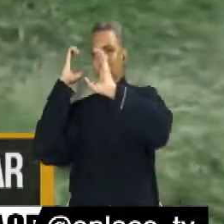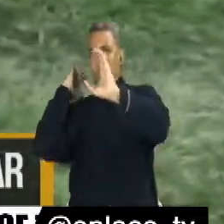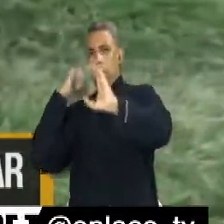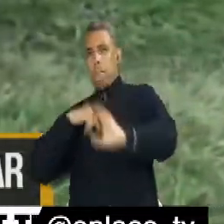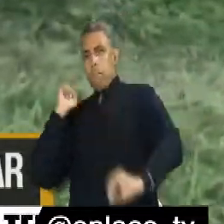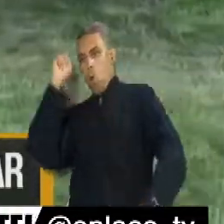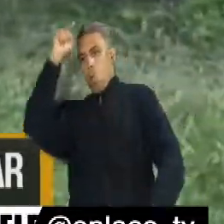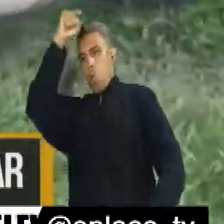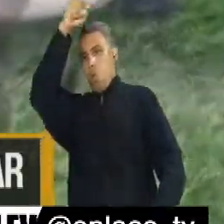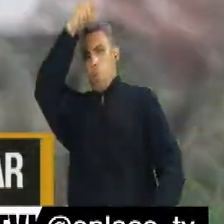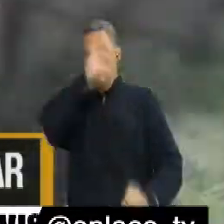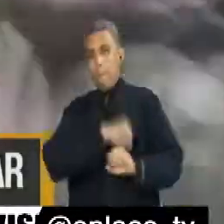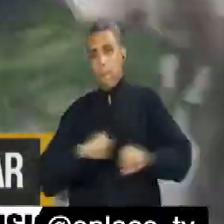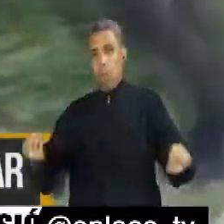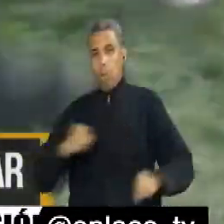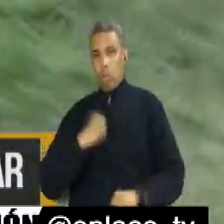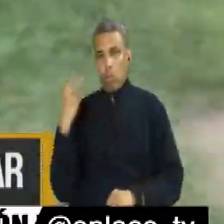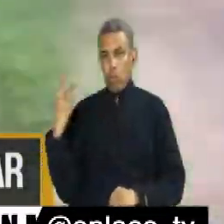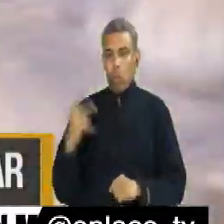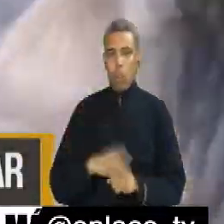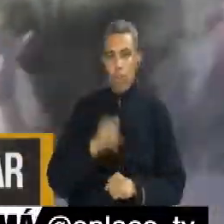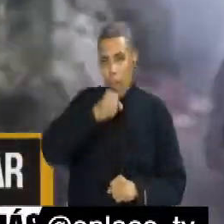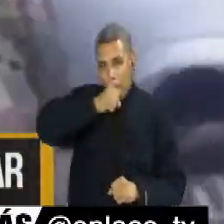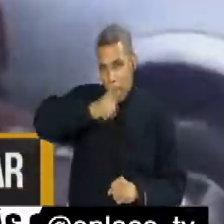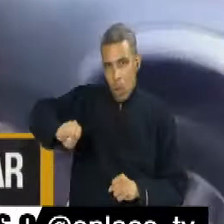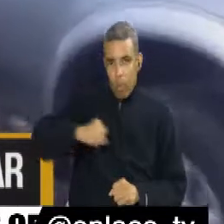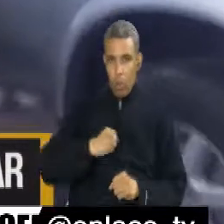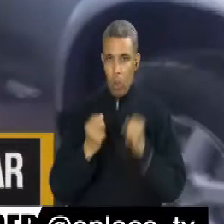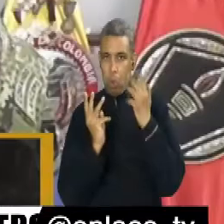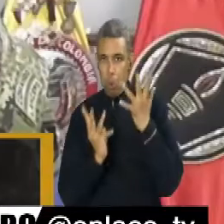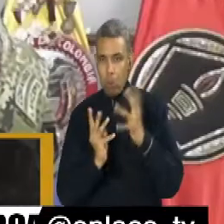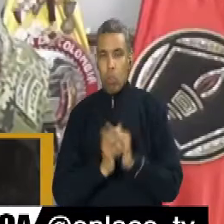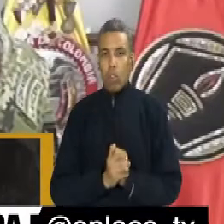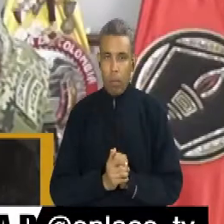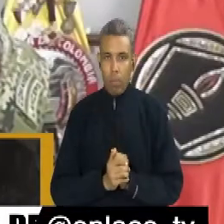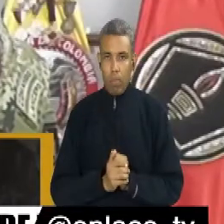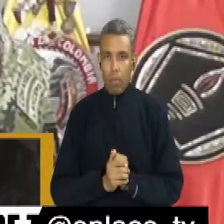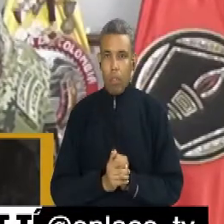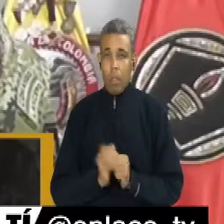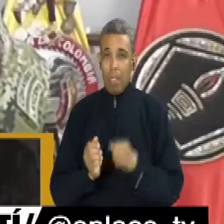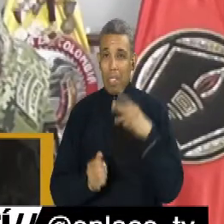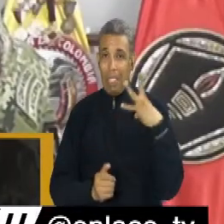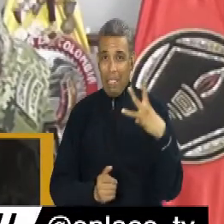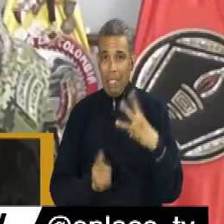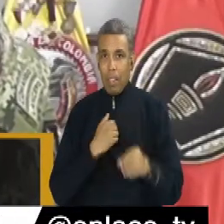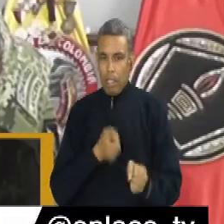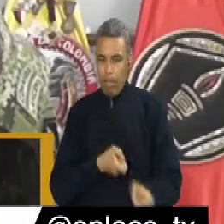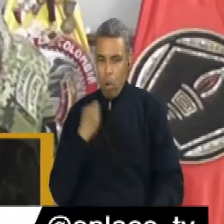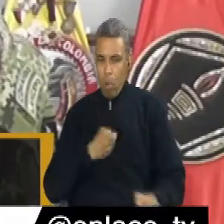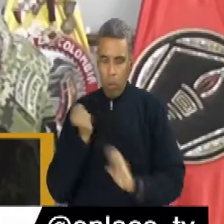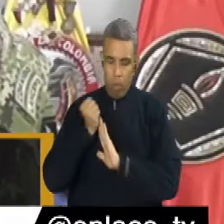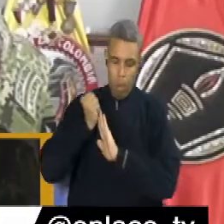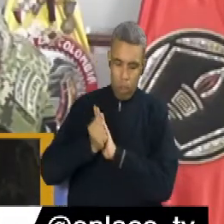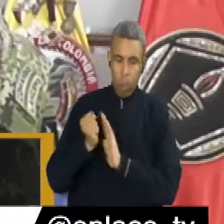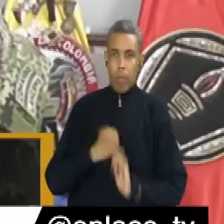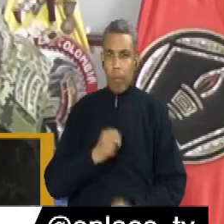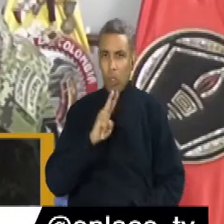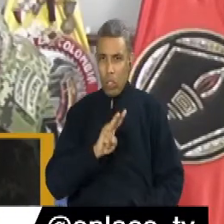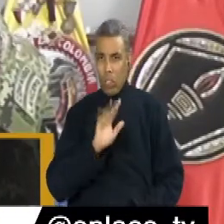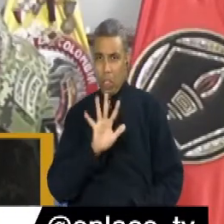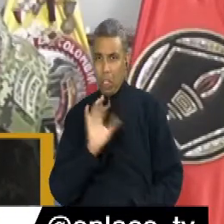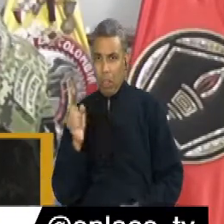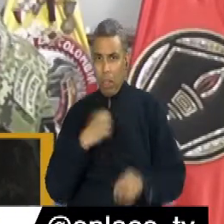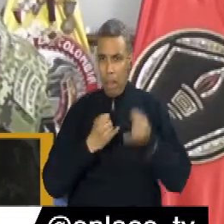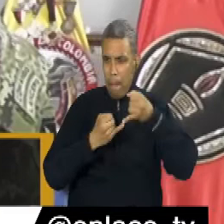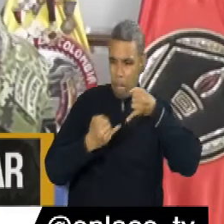Echea, 8 granadas de mano, una granada de 40 milímetros, 3 probadores para fusil, 250 metros de cordón